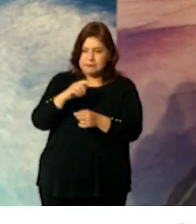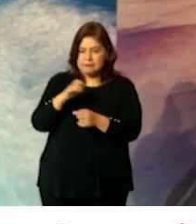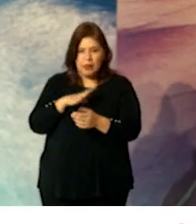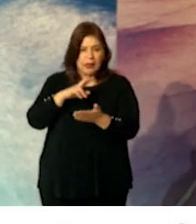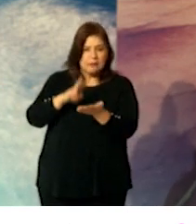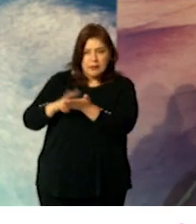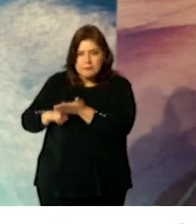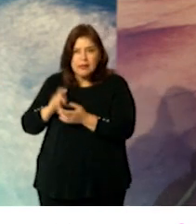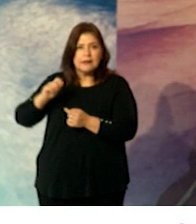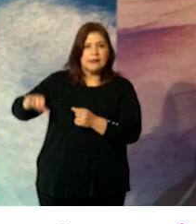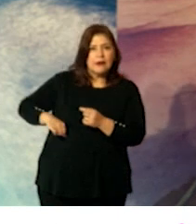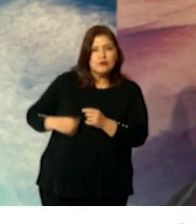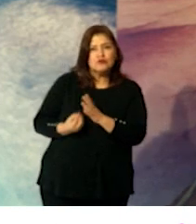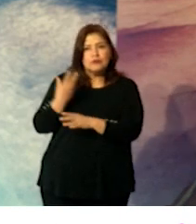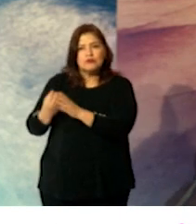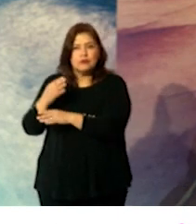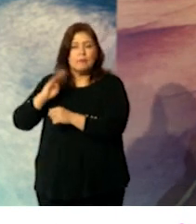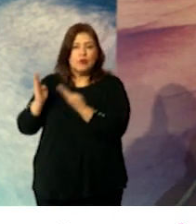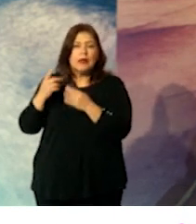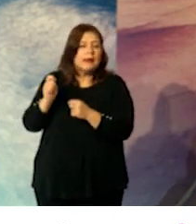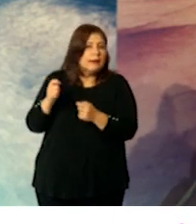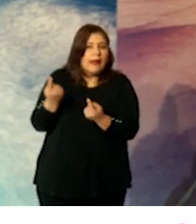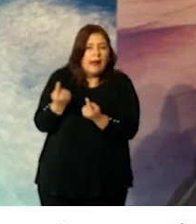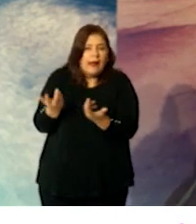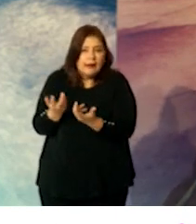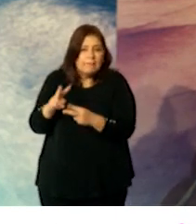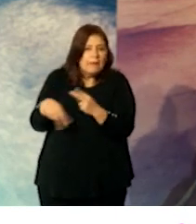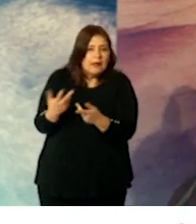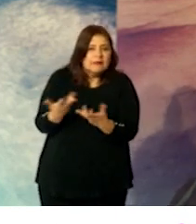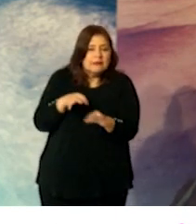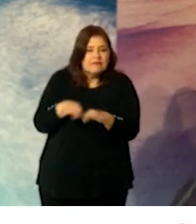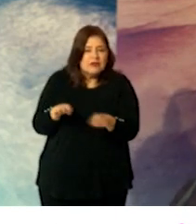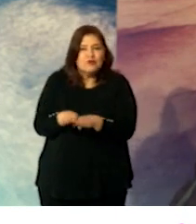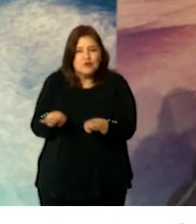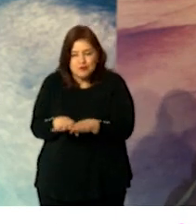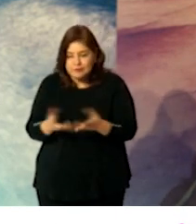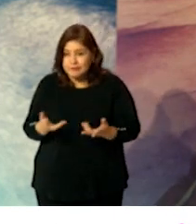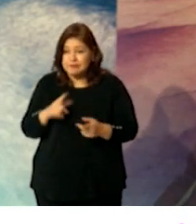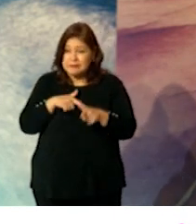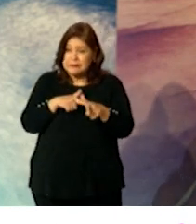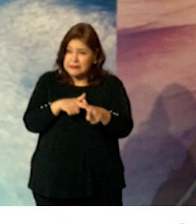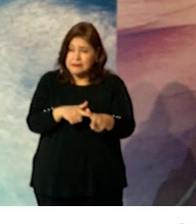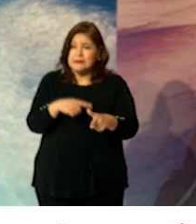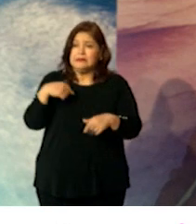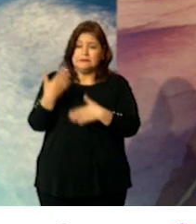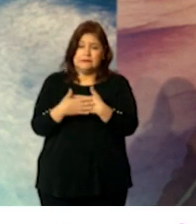mundo. Y ahí cómo va la agenda climática, y ahí cómo va el trabajo por el clima. Y si seguimos, vamos a un